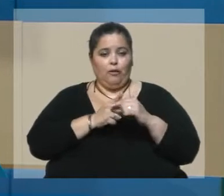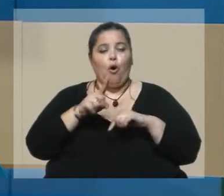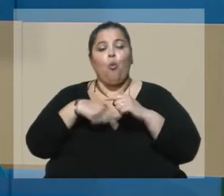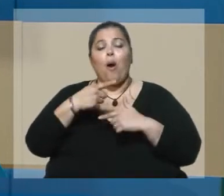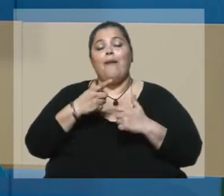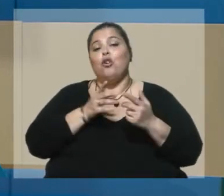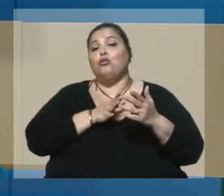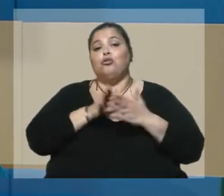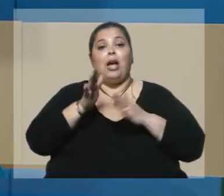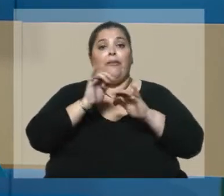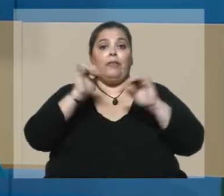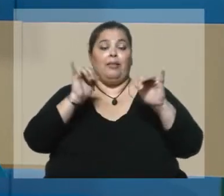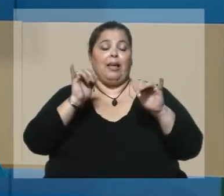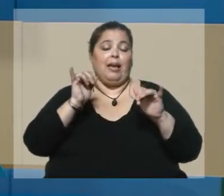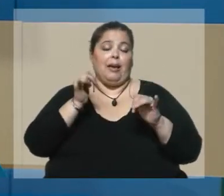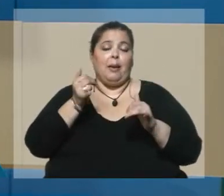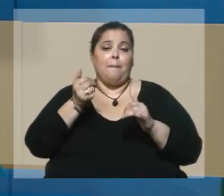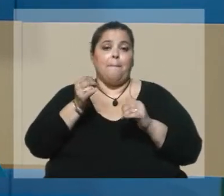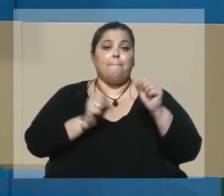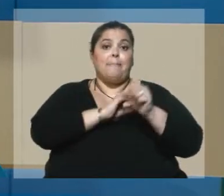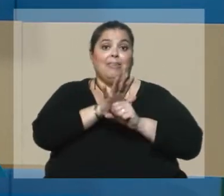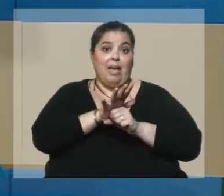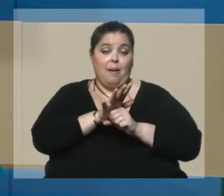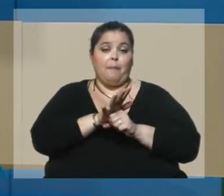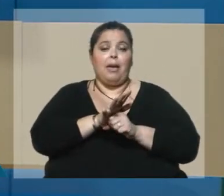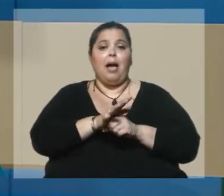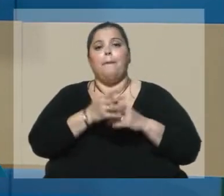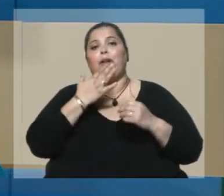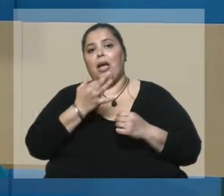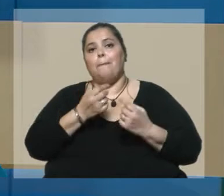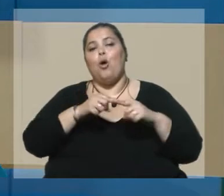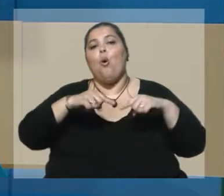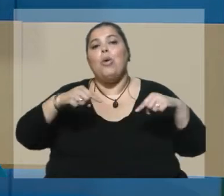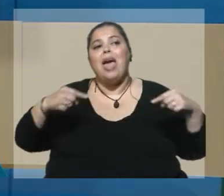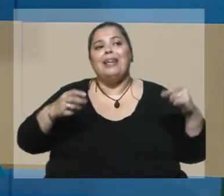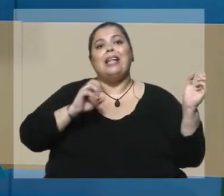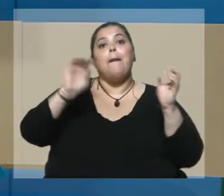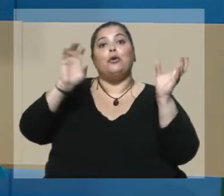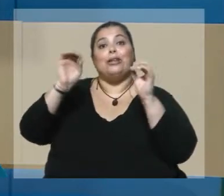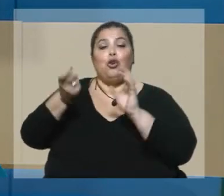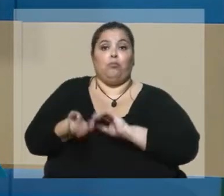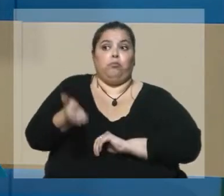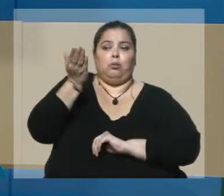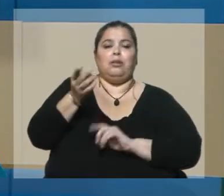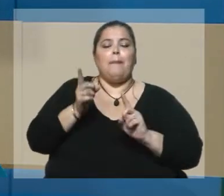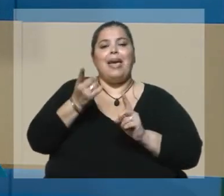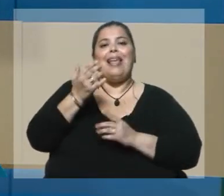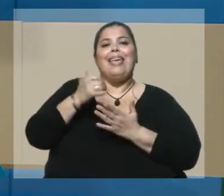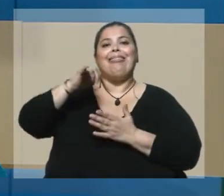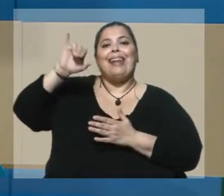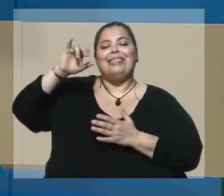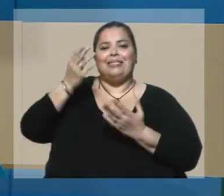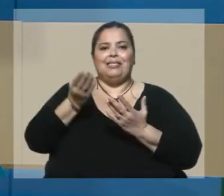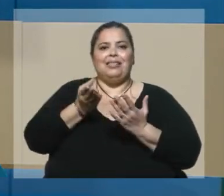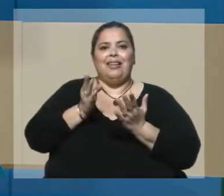la pandemia con precios con precios de nuestros bienes exportables muy elevados tasas de interés muy bajas que En